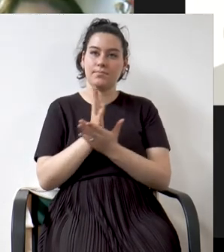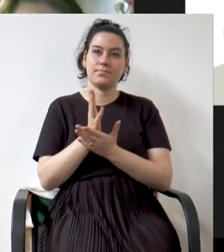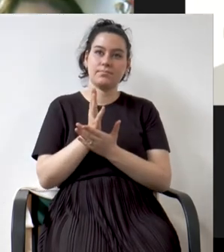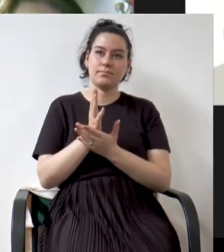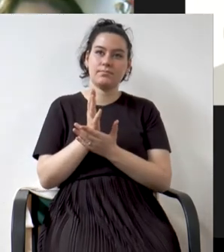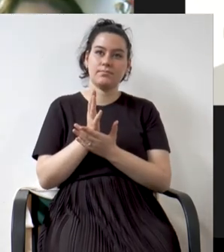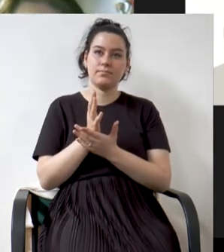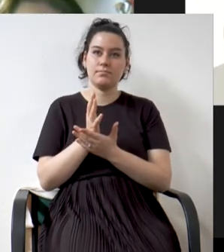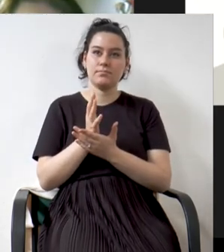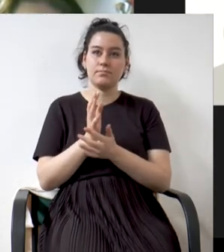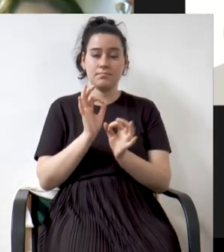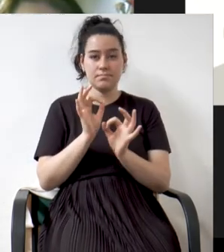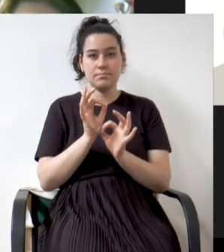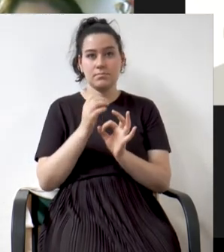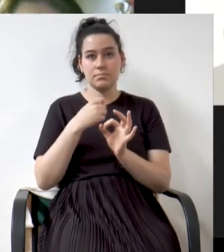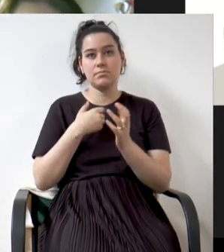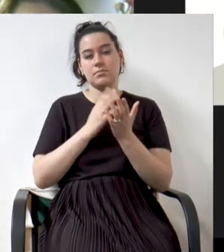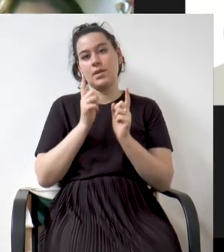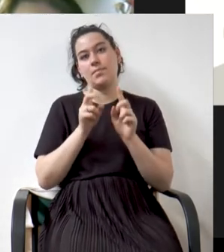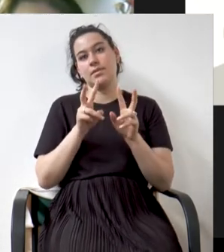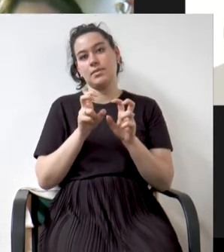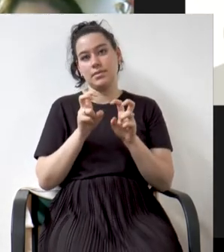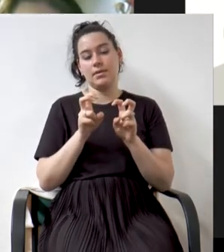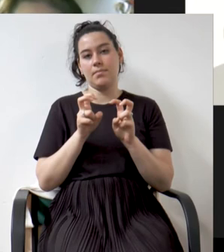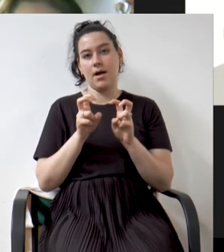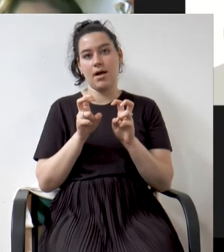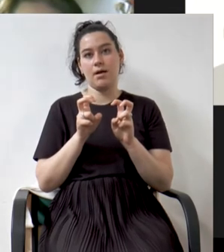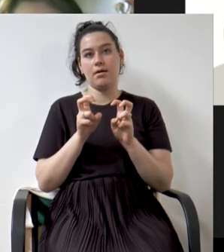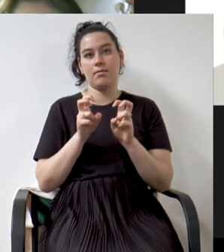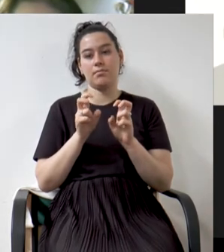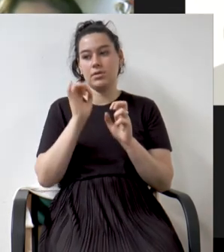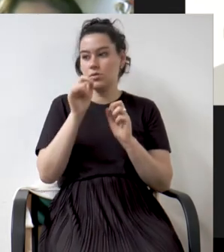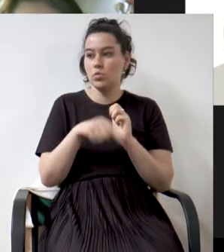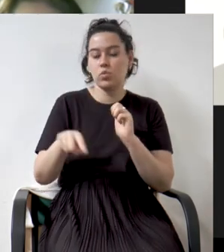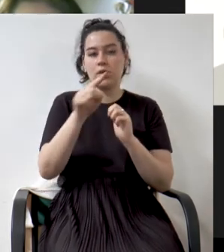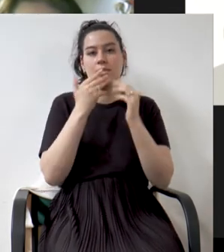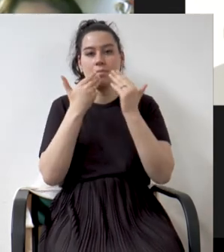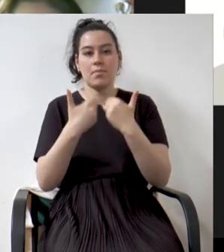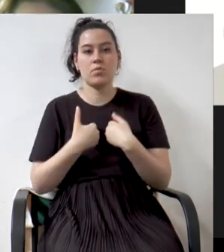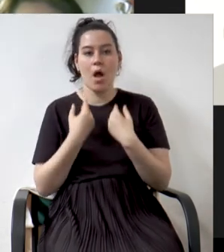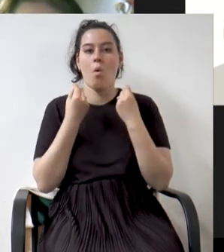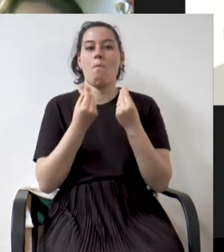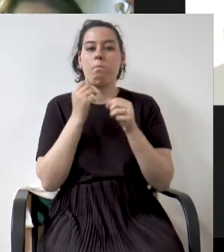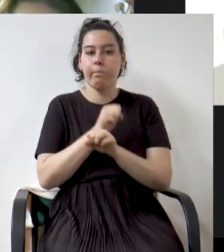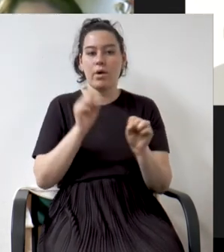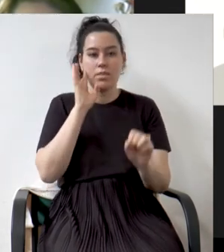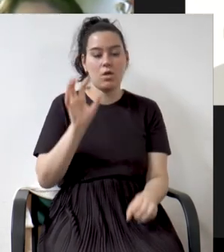Central. Y sobrevuela también en la vida académica. Y si ustedes me preguntan cómo podemos